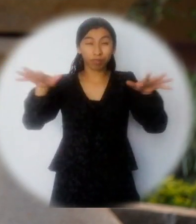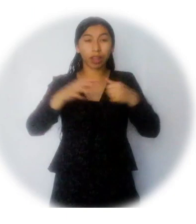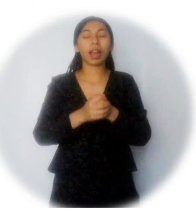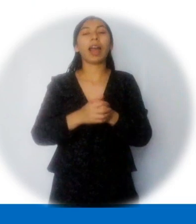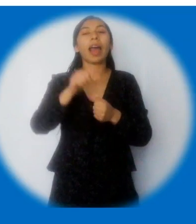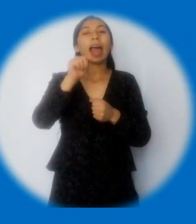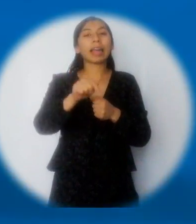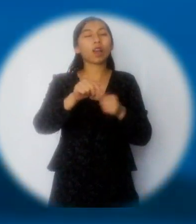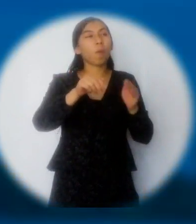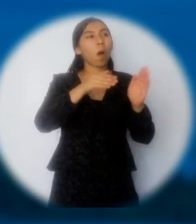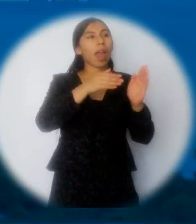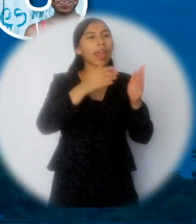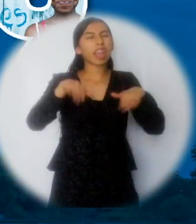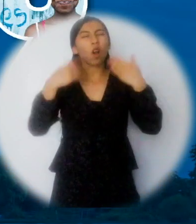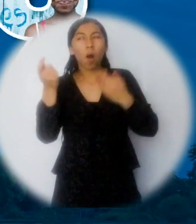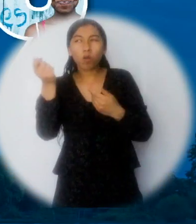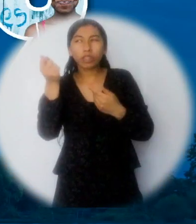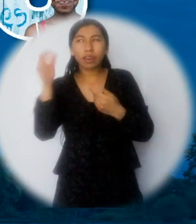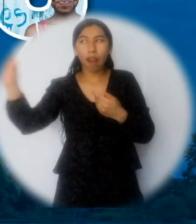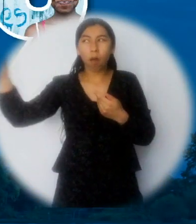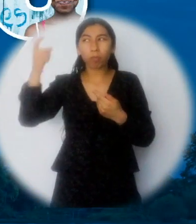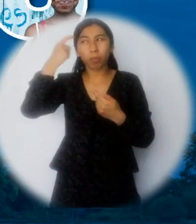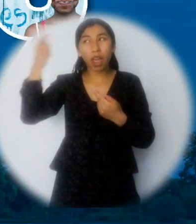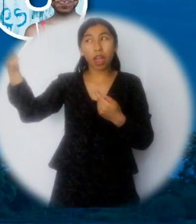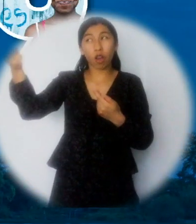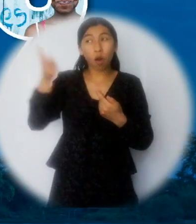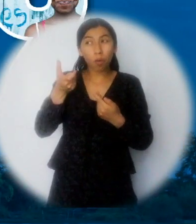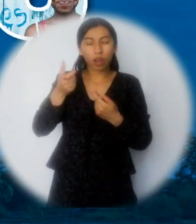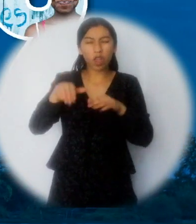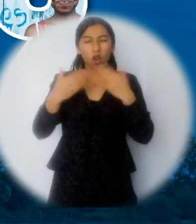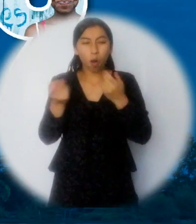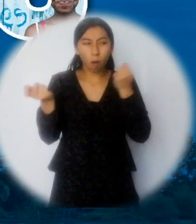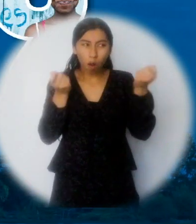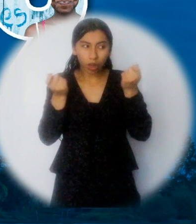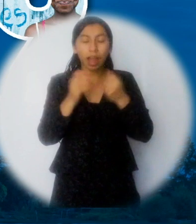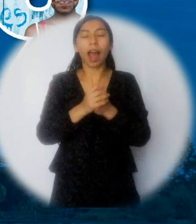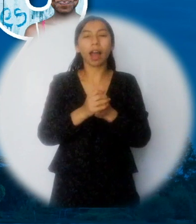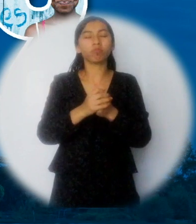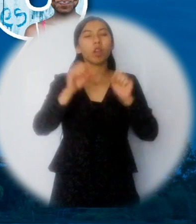participar. Si usted quiere ser parte activa de esta rendición, lo invitamos a visitar nuestra página web